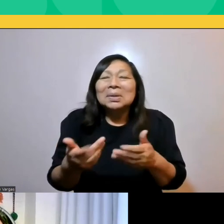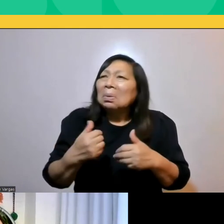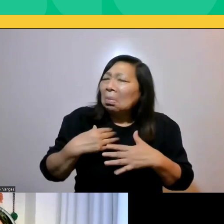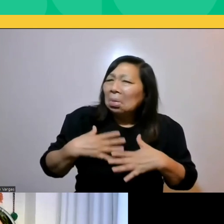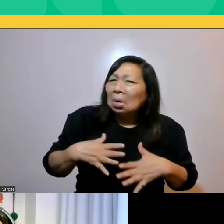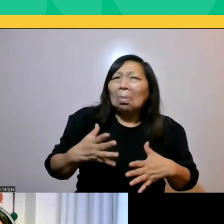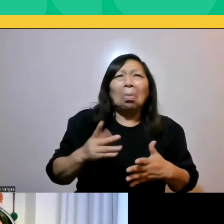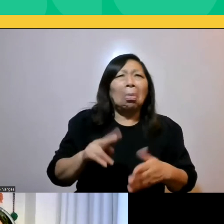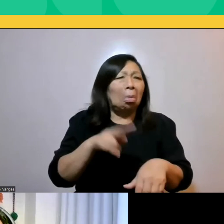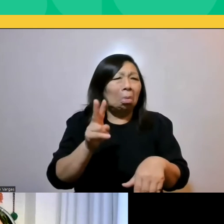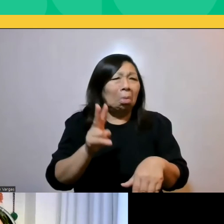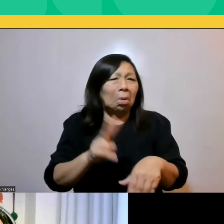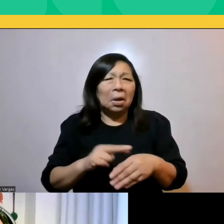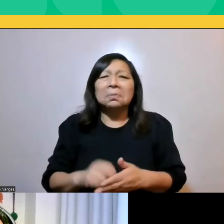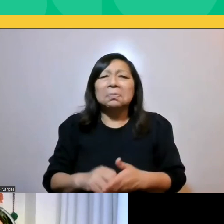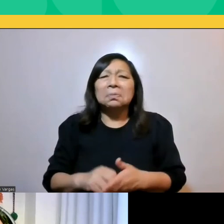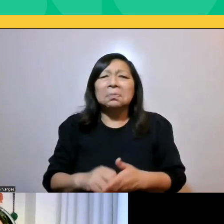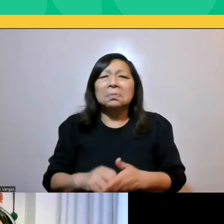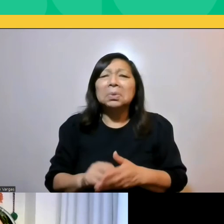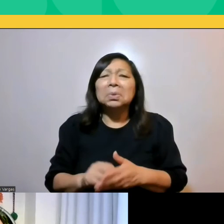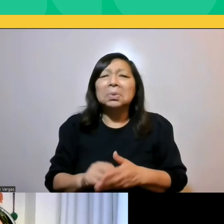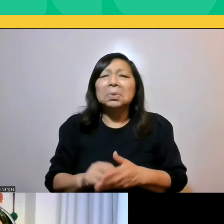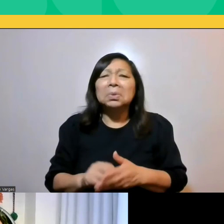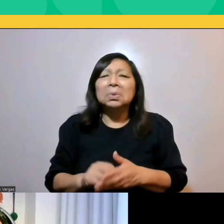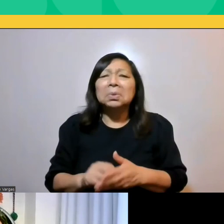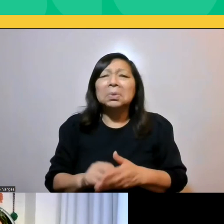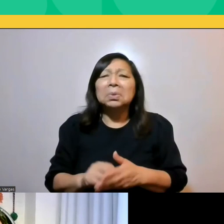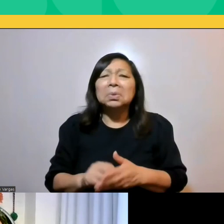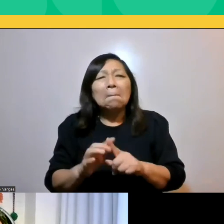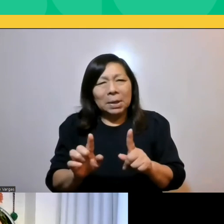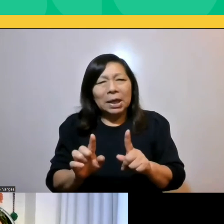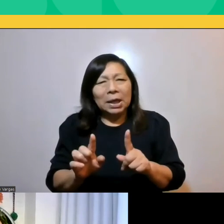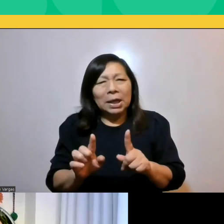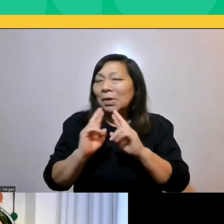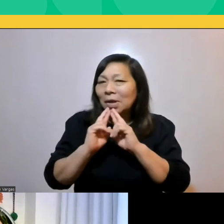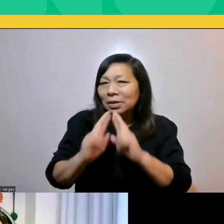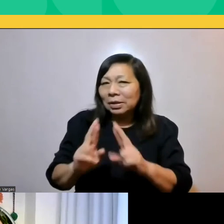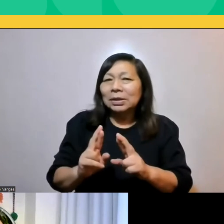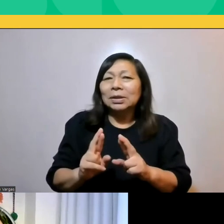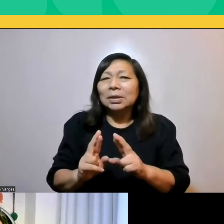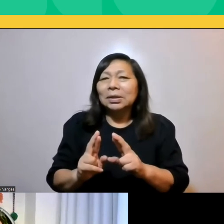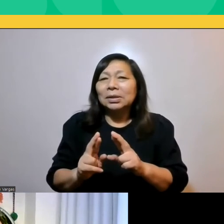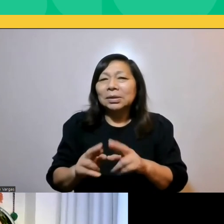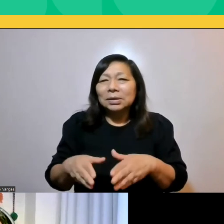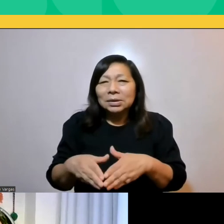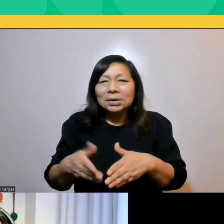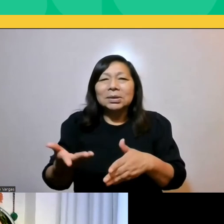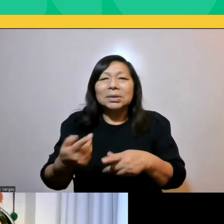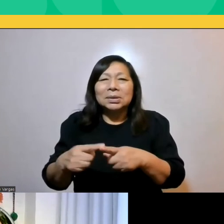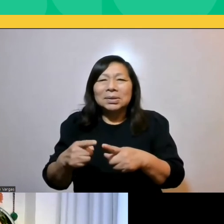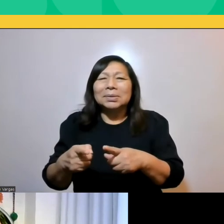sudas, no has hecho mayor actividad, podría ser suficiente el agua, pero en general, como les comenté, en la vulva hay glándulas sudoríparas,